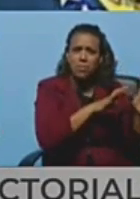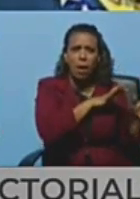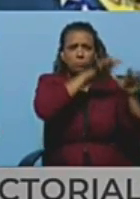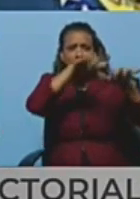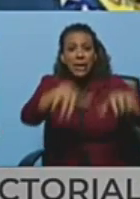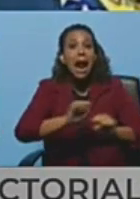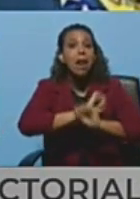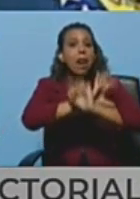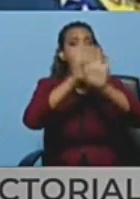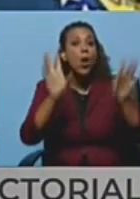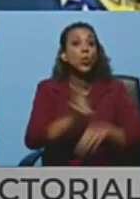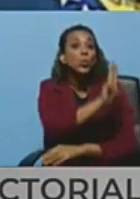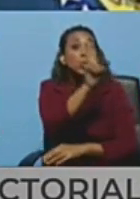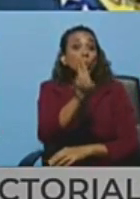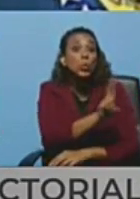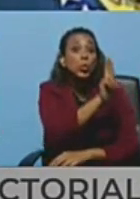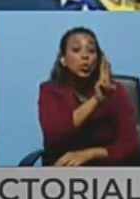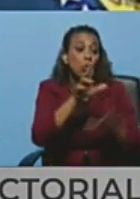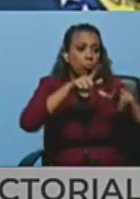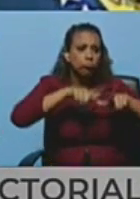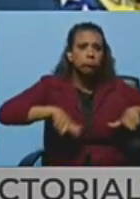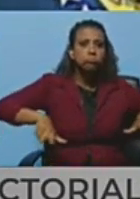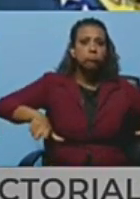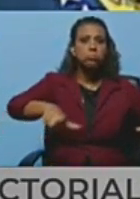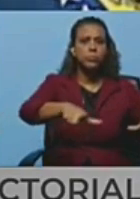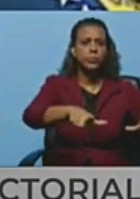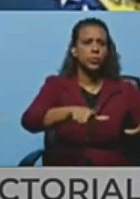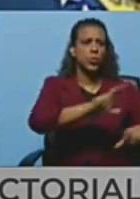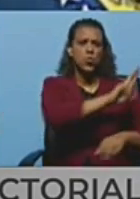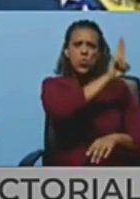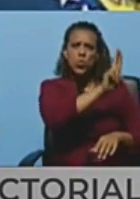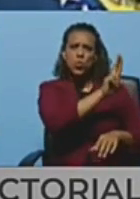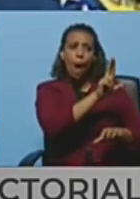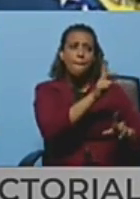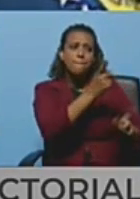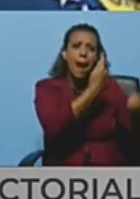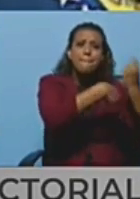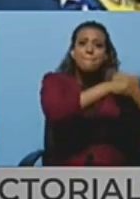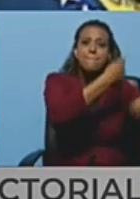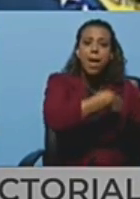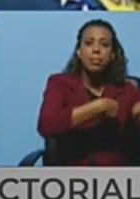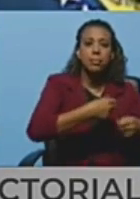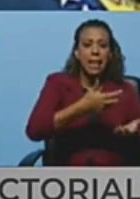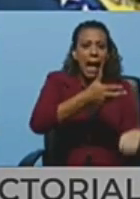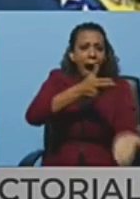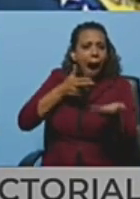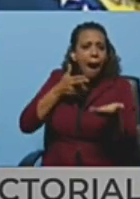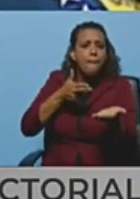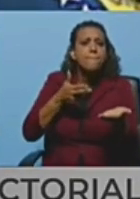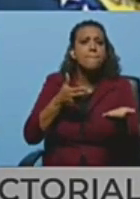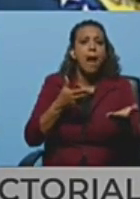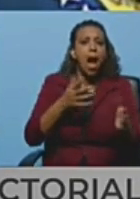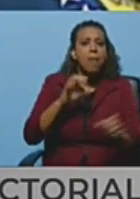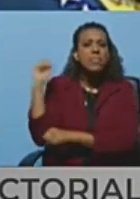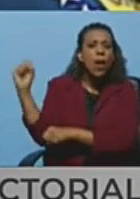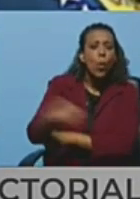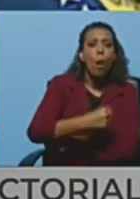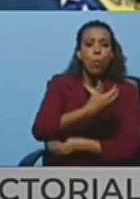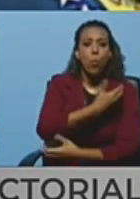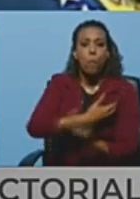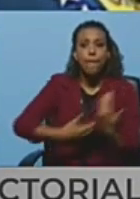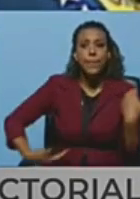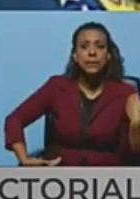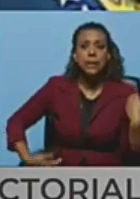que aclare el uso de su territorio para traficar armas, para derrocar un